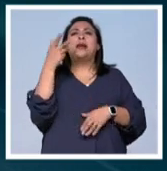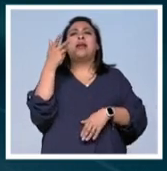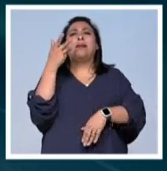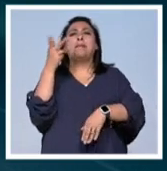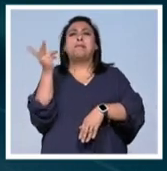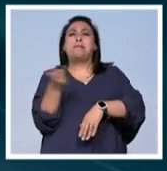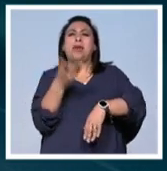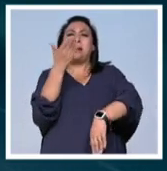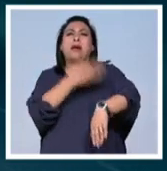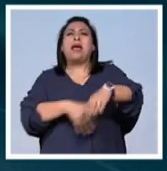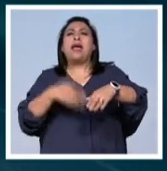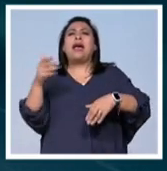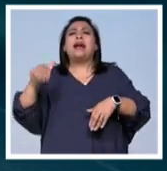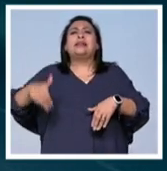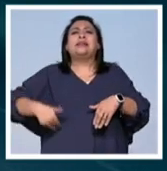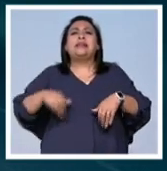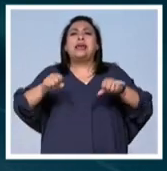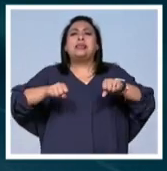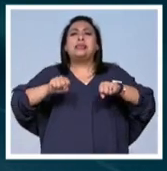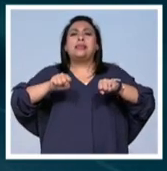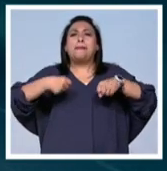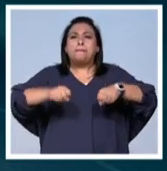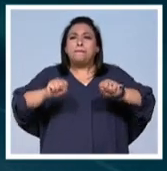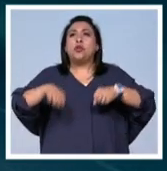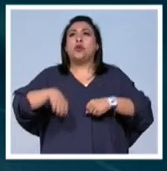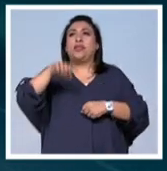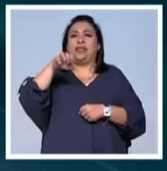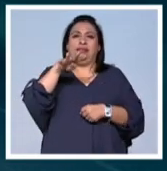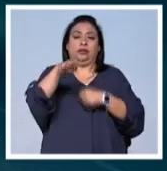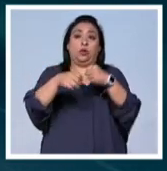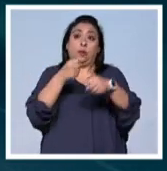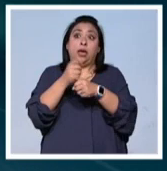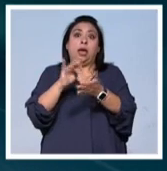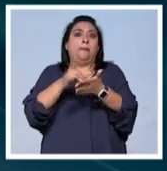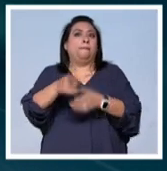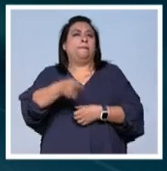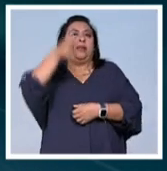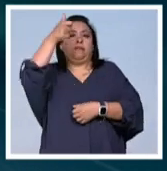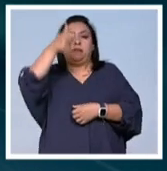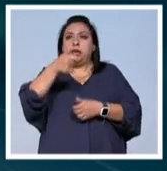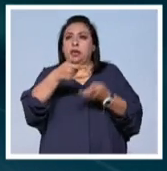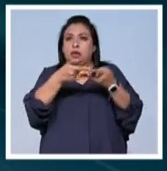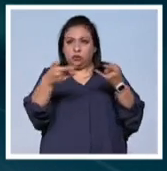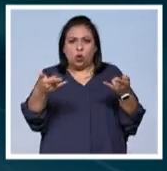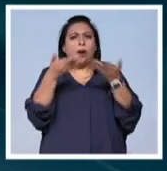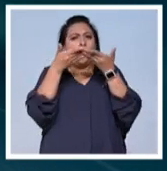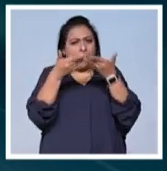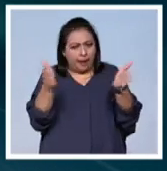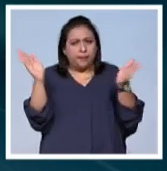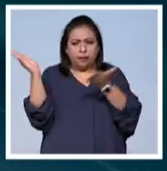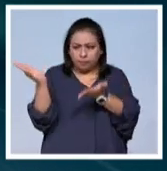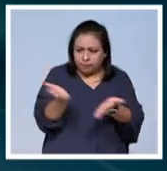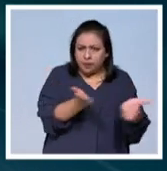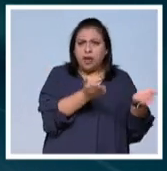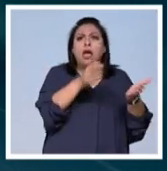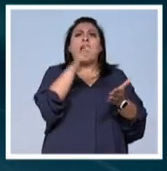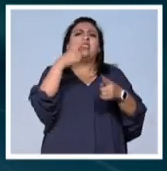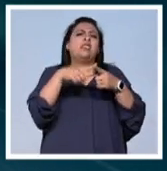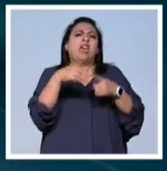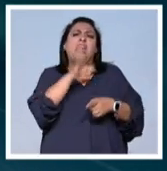un accidente de moto cuando tenía 19 años Gracias a que por primera vez en la historia se abren las puertas del espacio